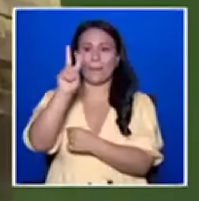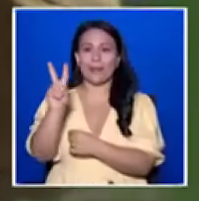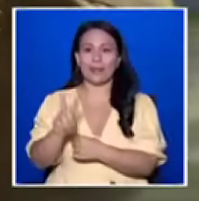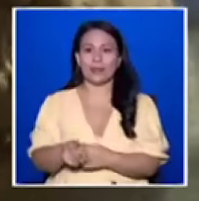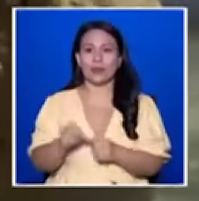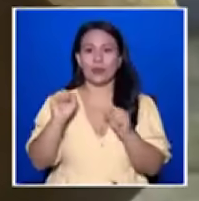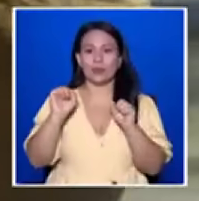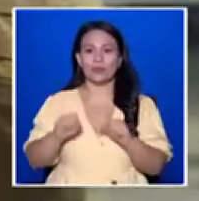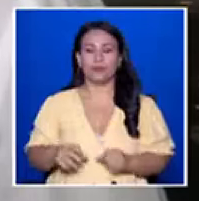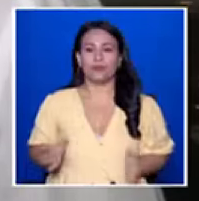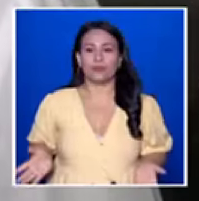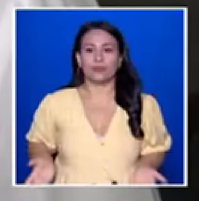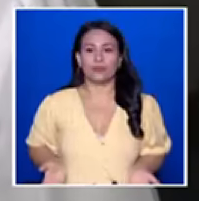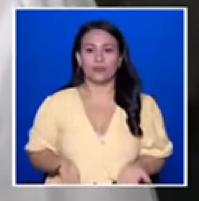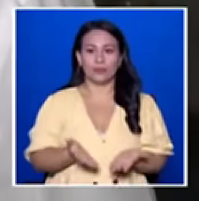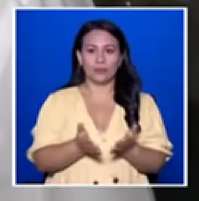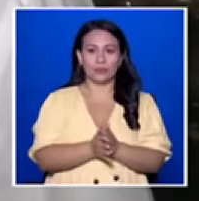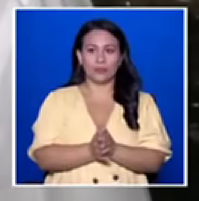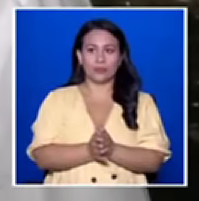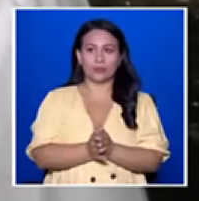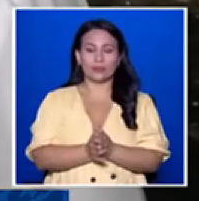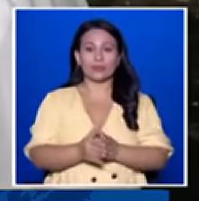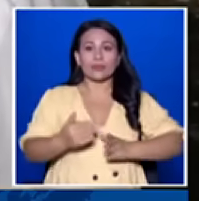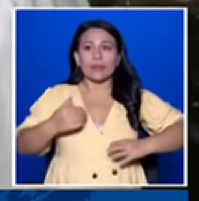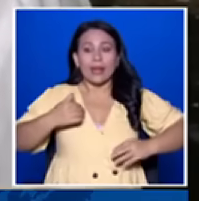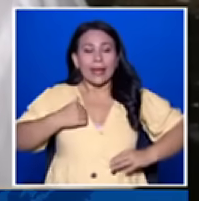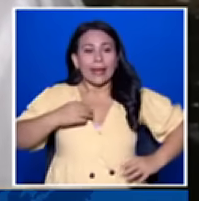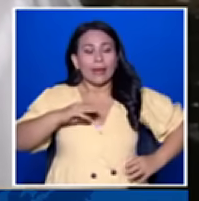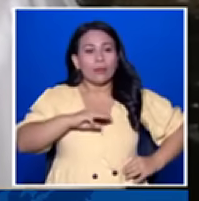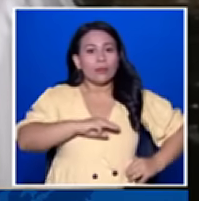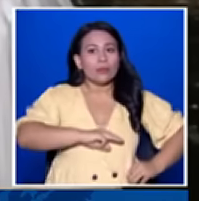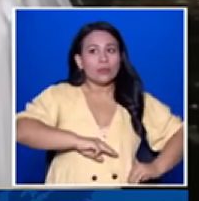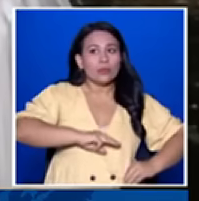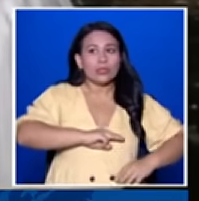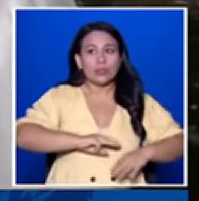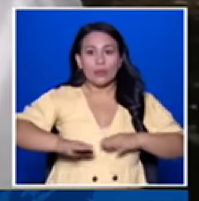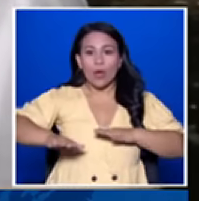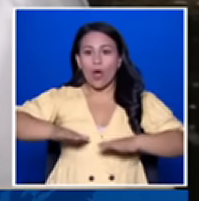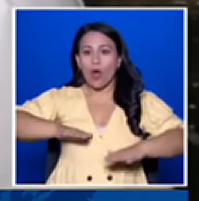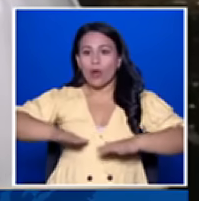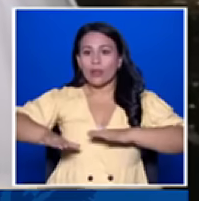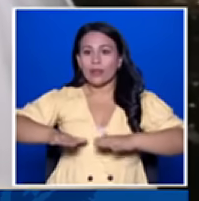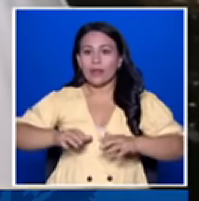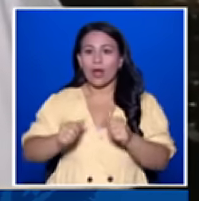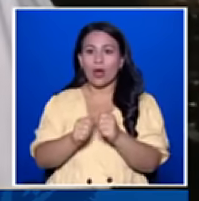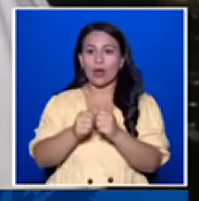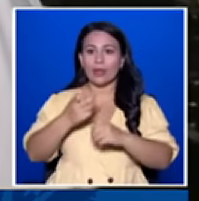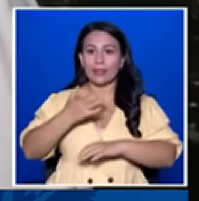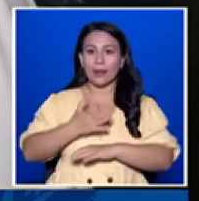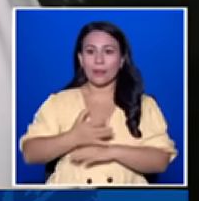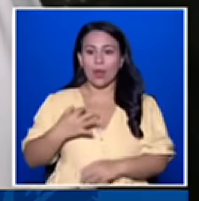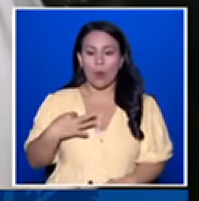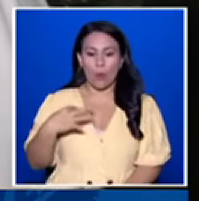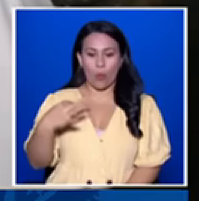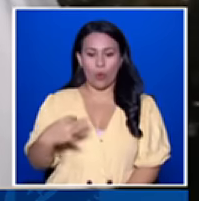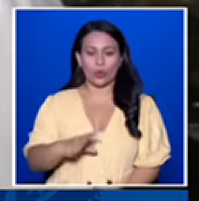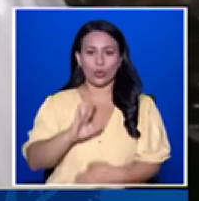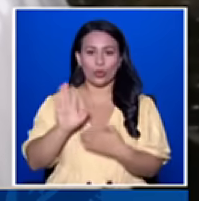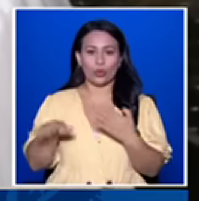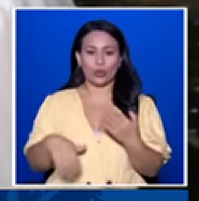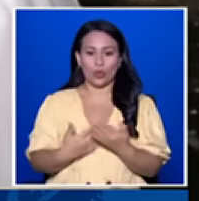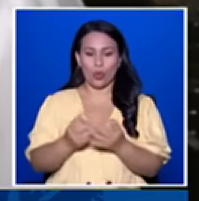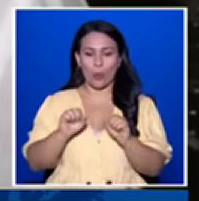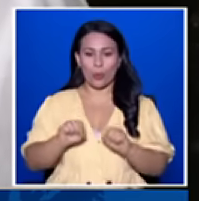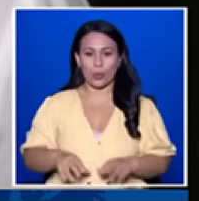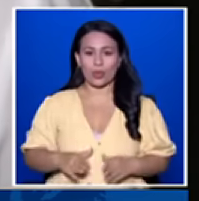continúen con su periplo. Uno de los fines del municipio es, de forma coordinada con Terminal Terrestre, voluntariamente con todos ellos,